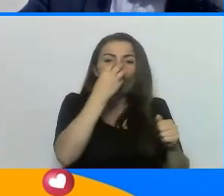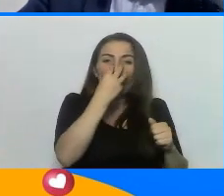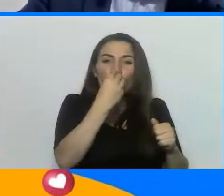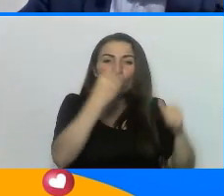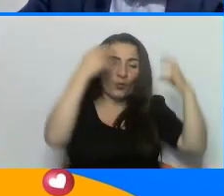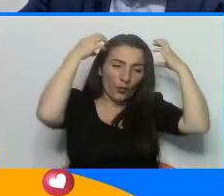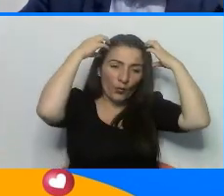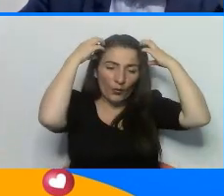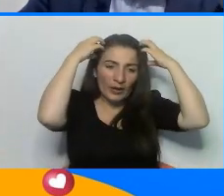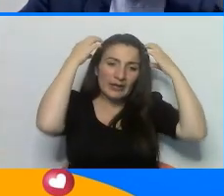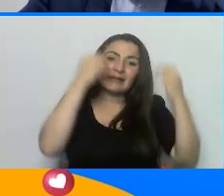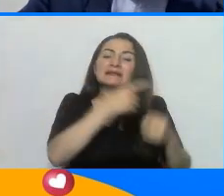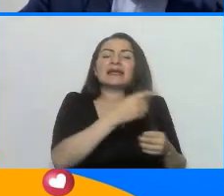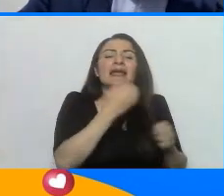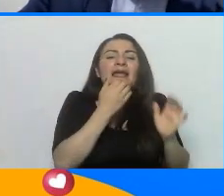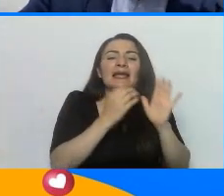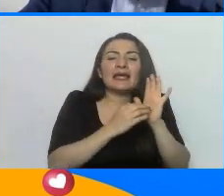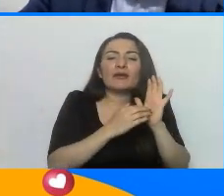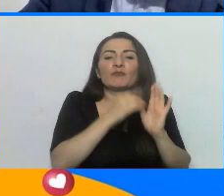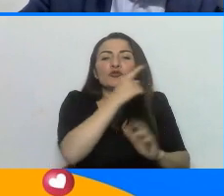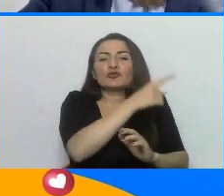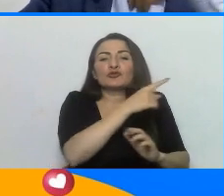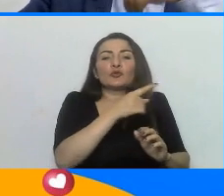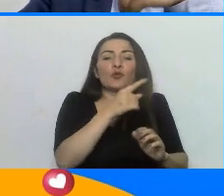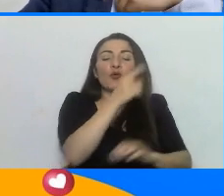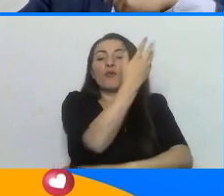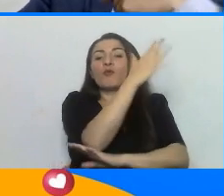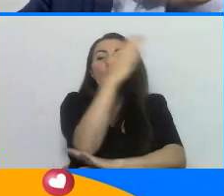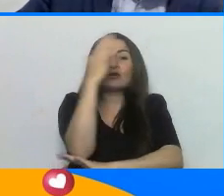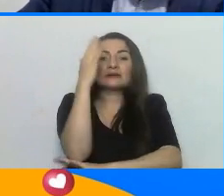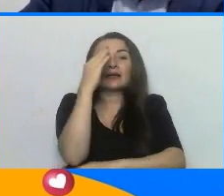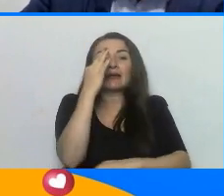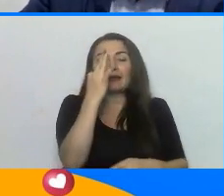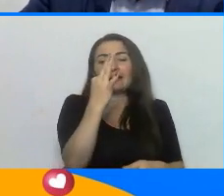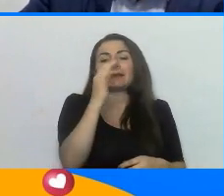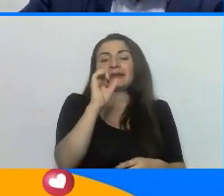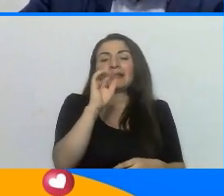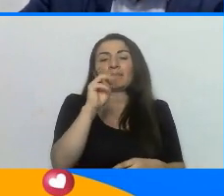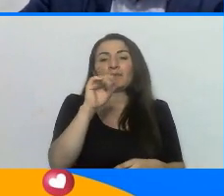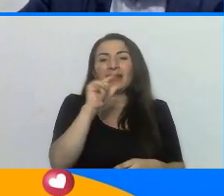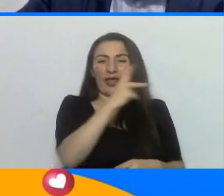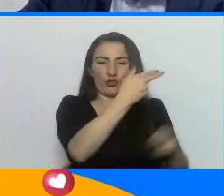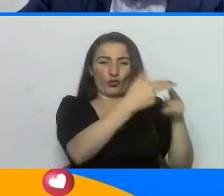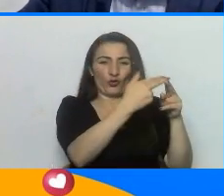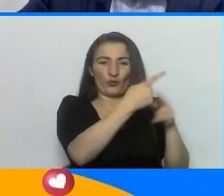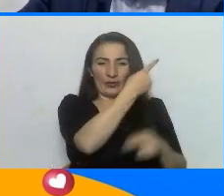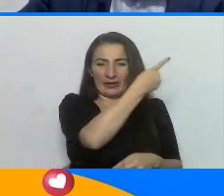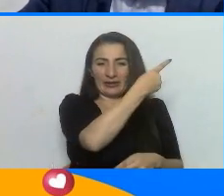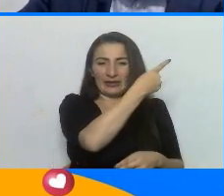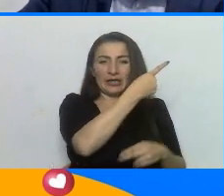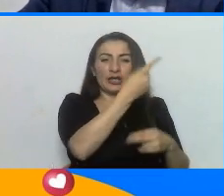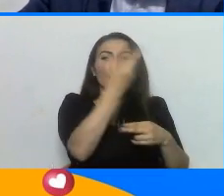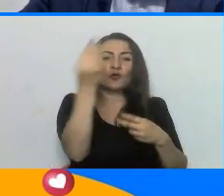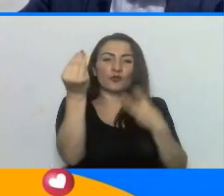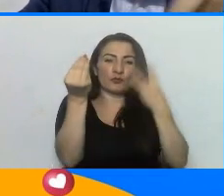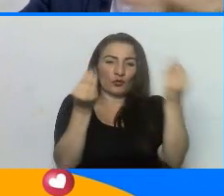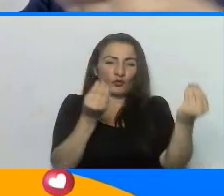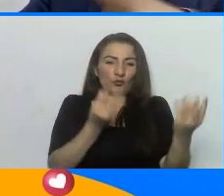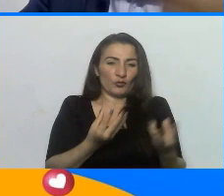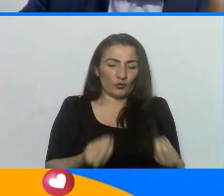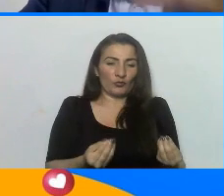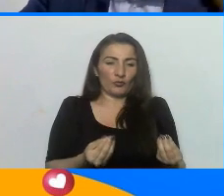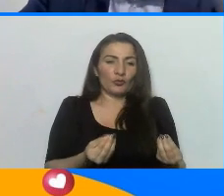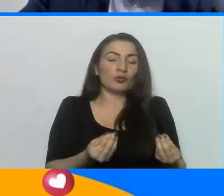templado. Este es un ejemplo de bosque templado porque el bosque templado se divide en una cantidad de grupos, de subgrupos,